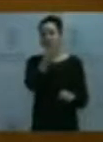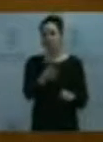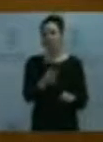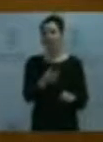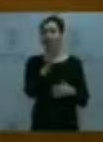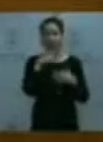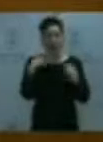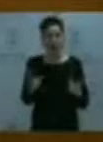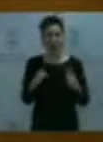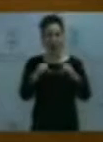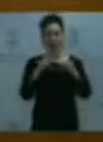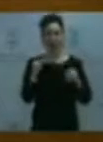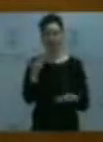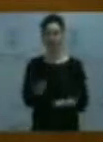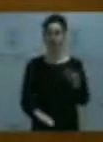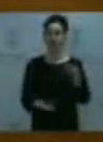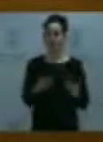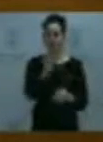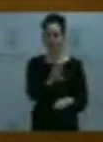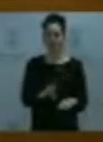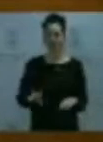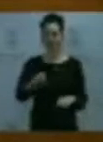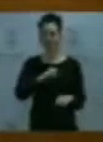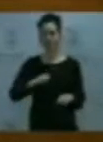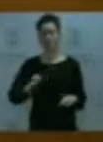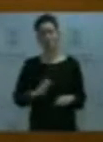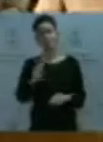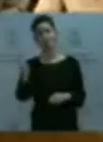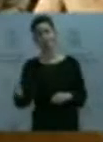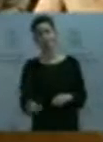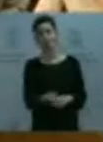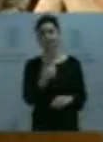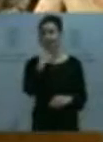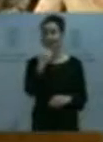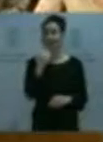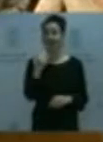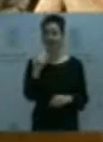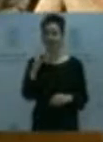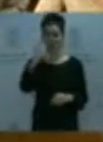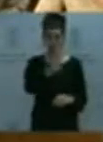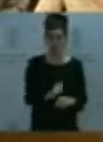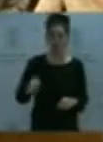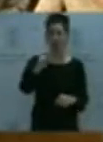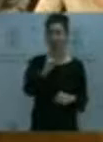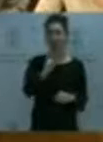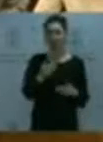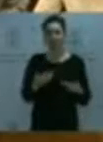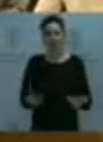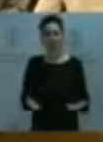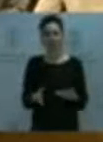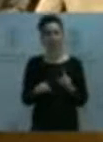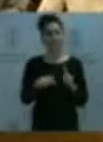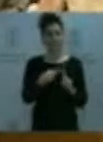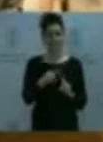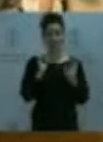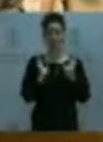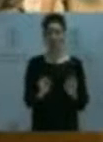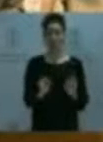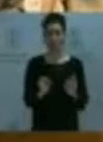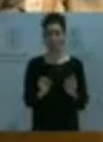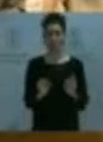comunidades autónomas, que casi todas, y sobre todo las que tienen problema demográfico serio,